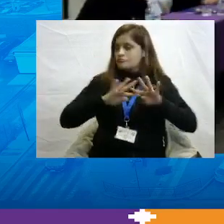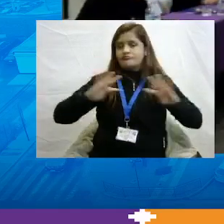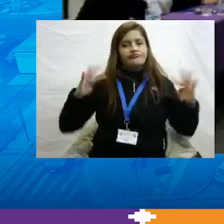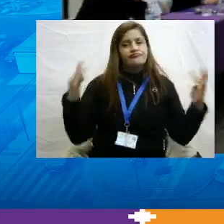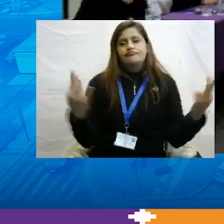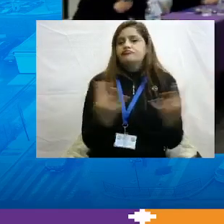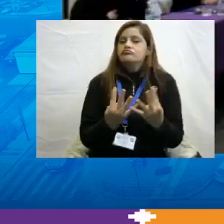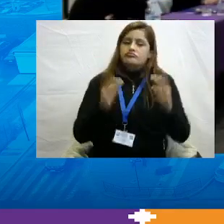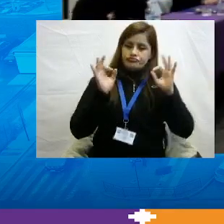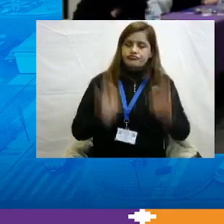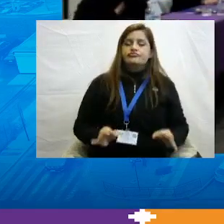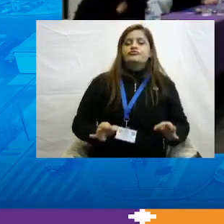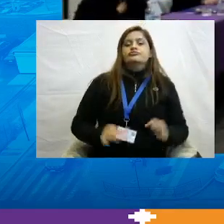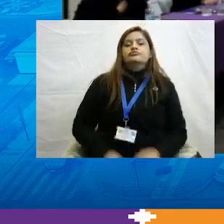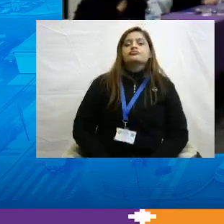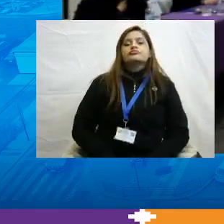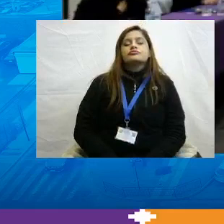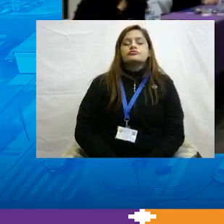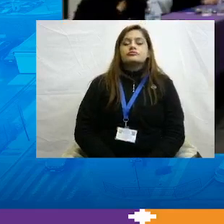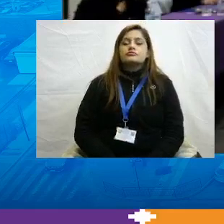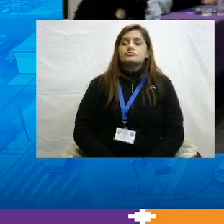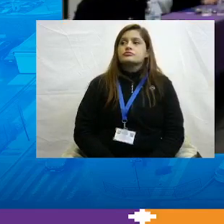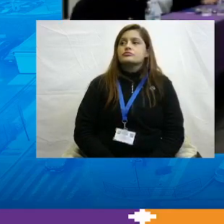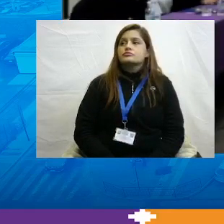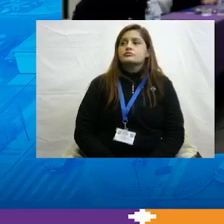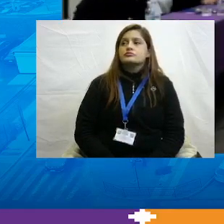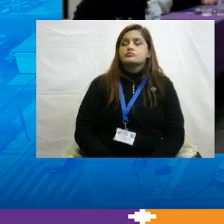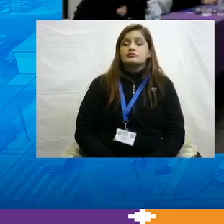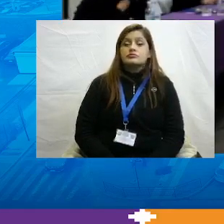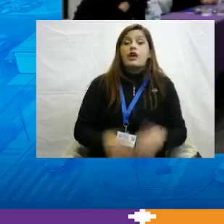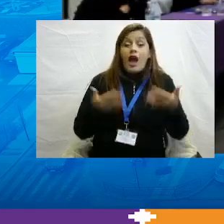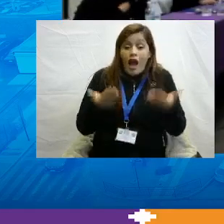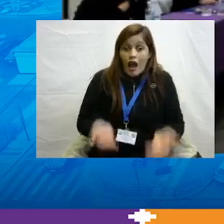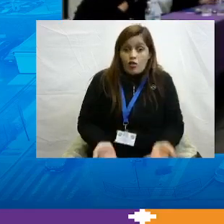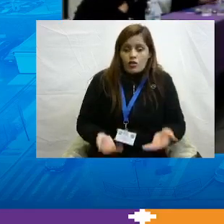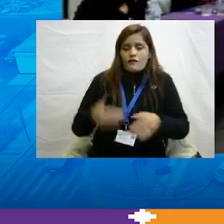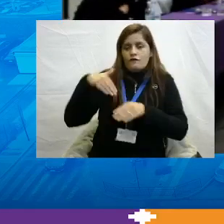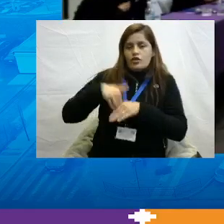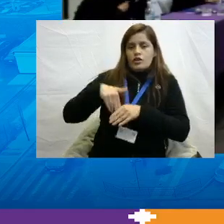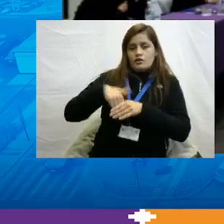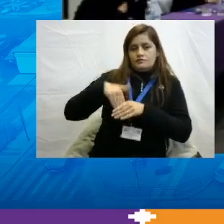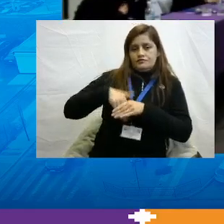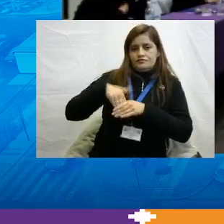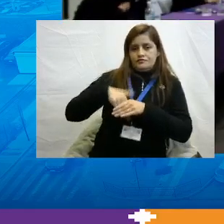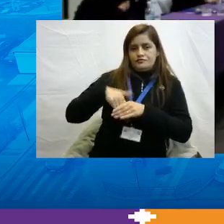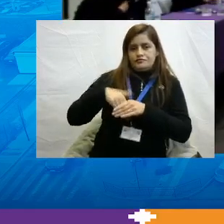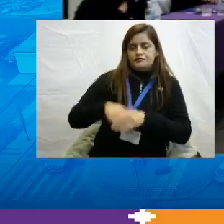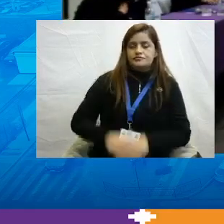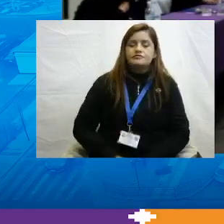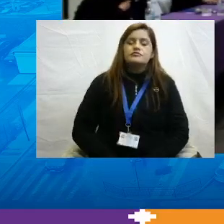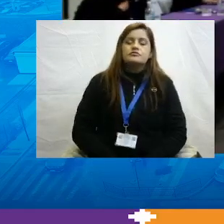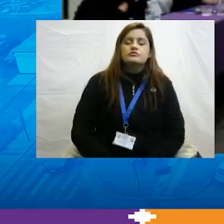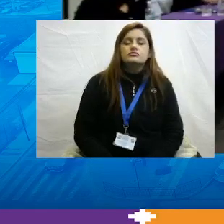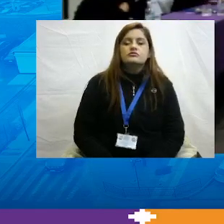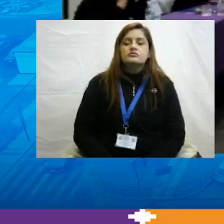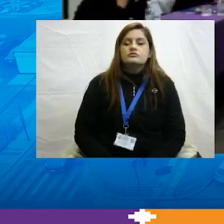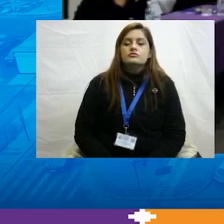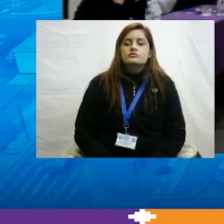Perfecto. Gracias, concejal. Pasamos entonces a la votación, ¿cierto?